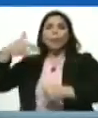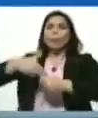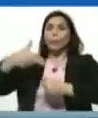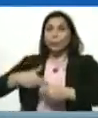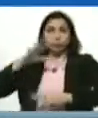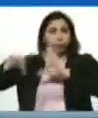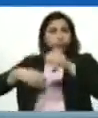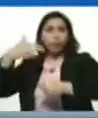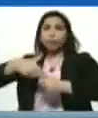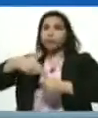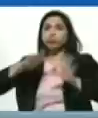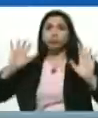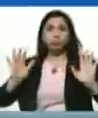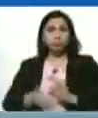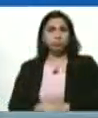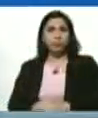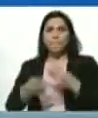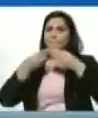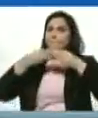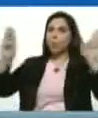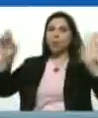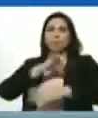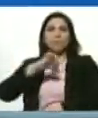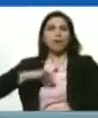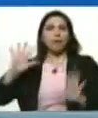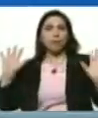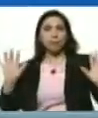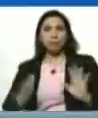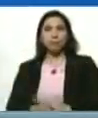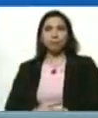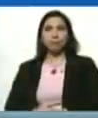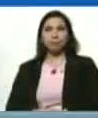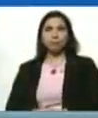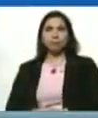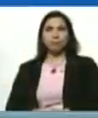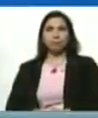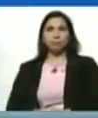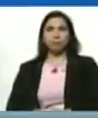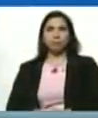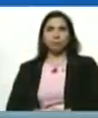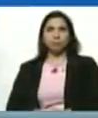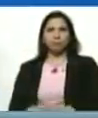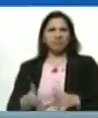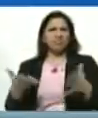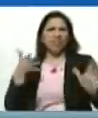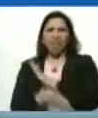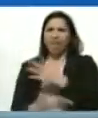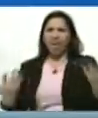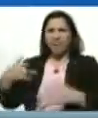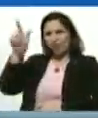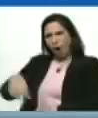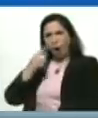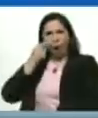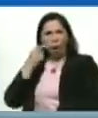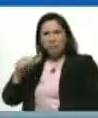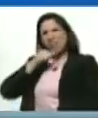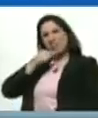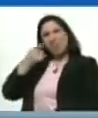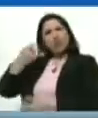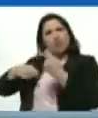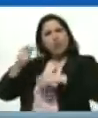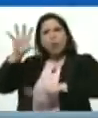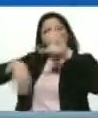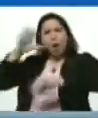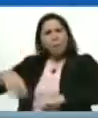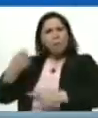comprar gasolina público y privado qué es eso que pompeo dice quién compra y quién vende